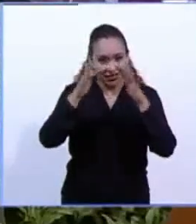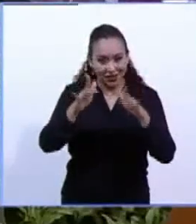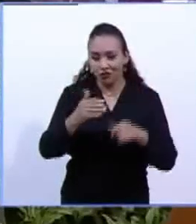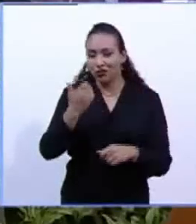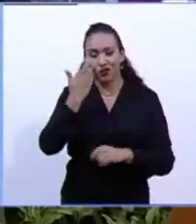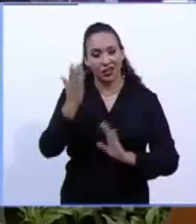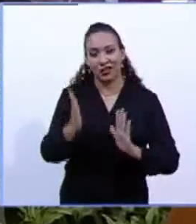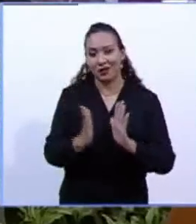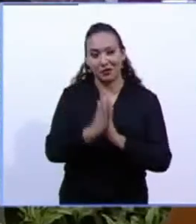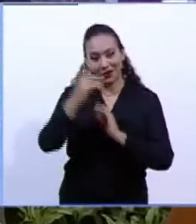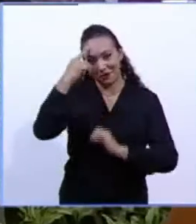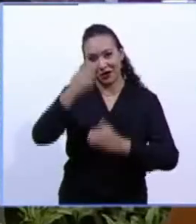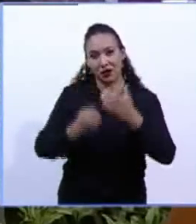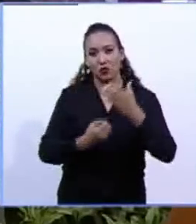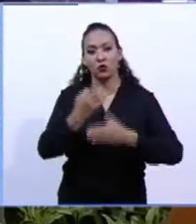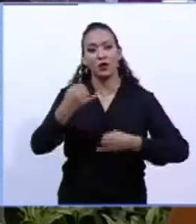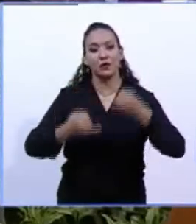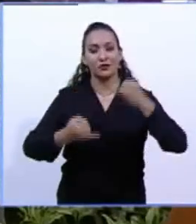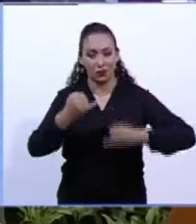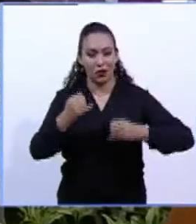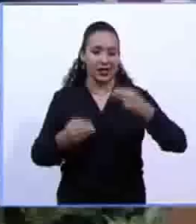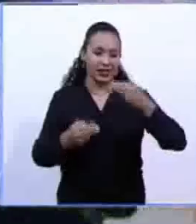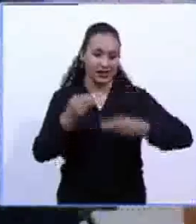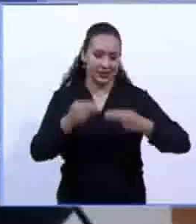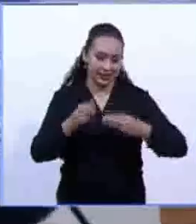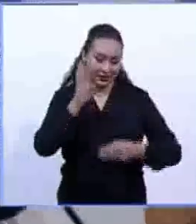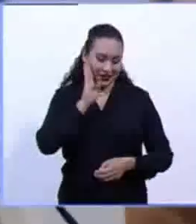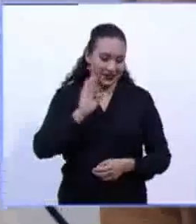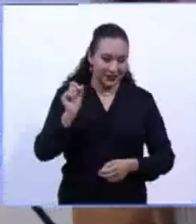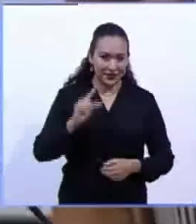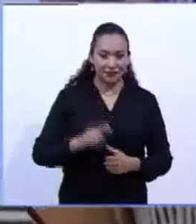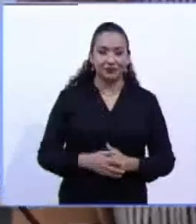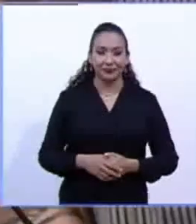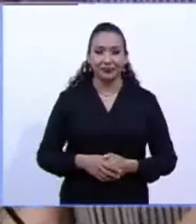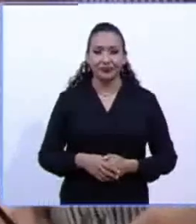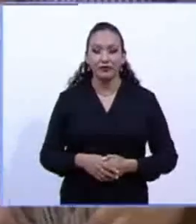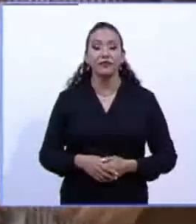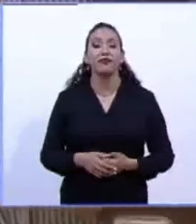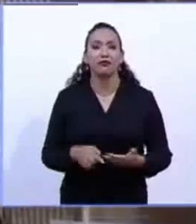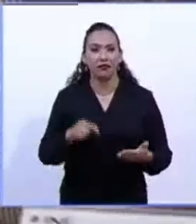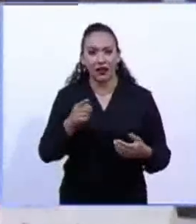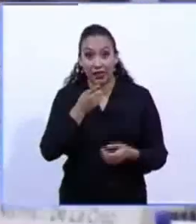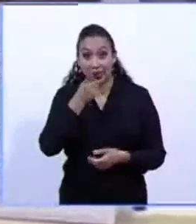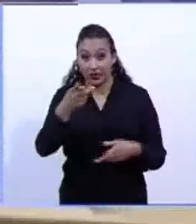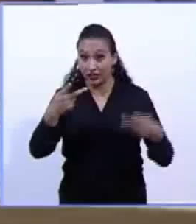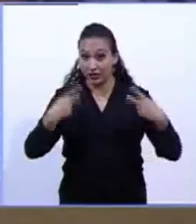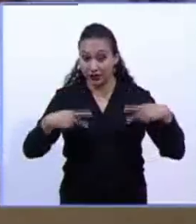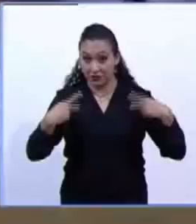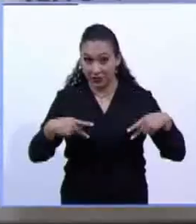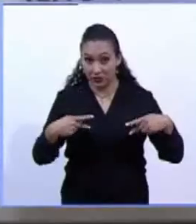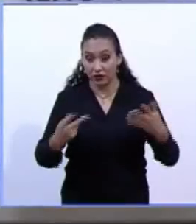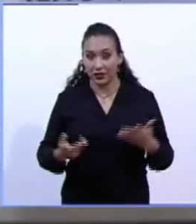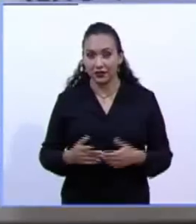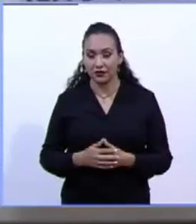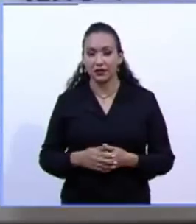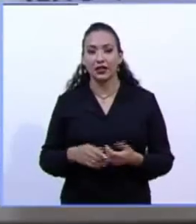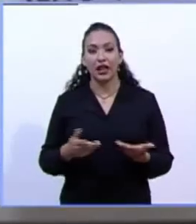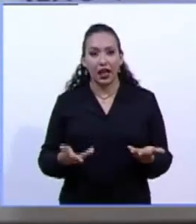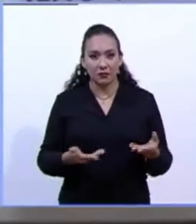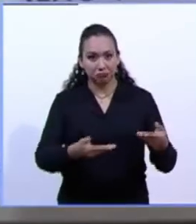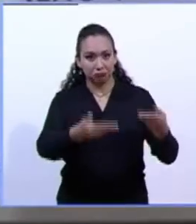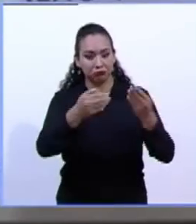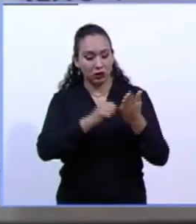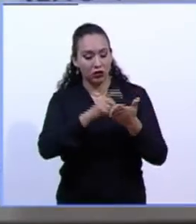un cargo en la elección extraordinaria del Poder Judicial Federal. Indica que con base en esta información procederá